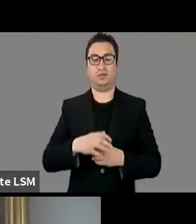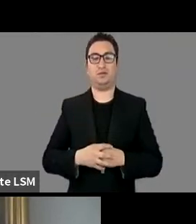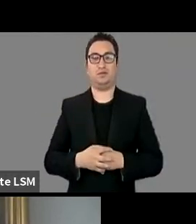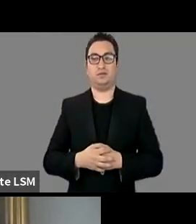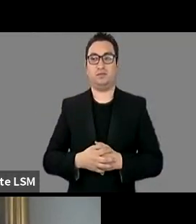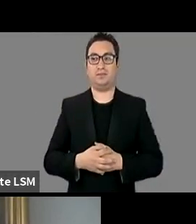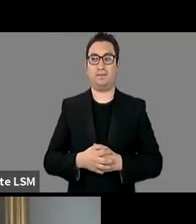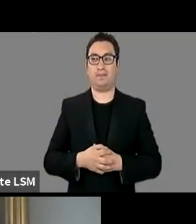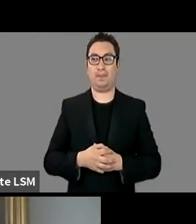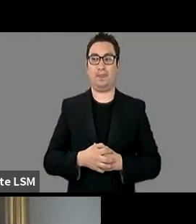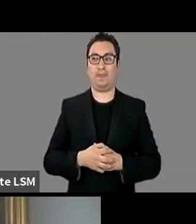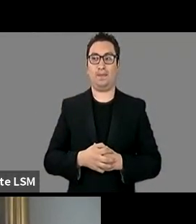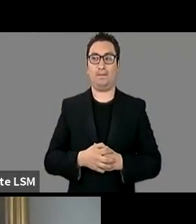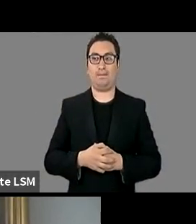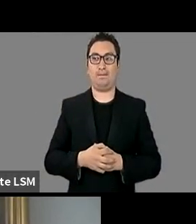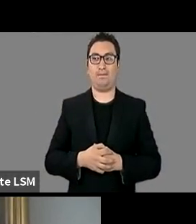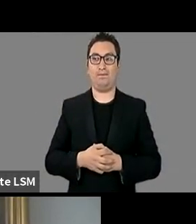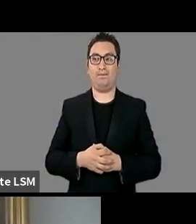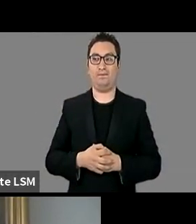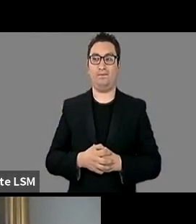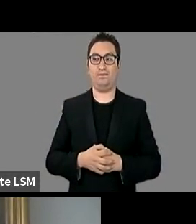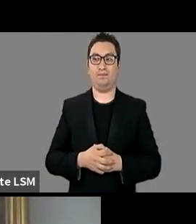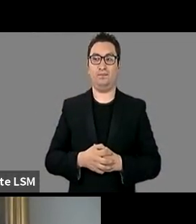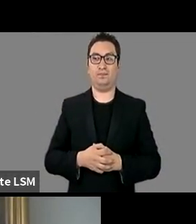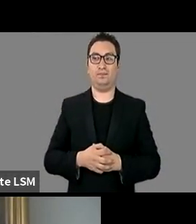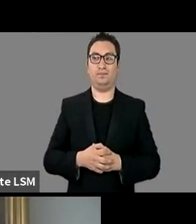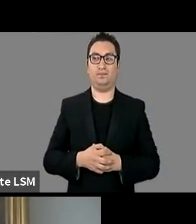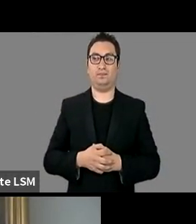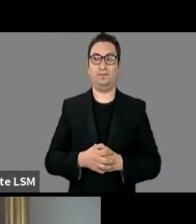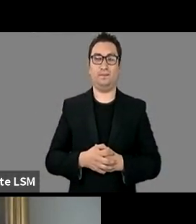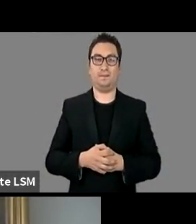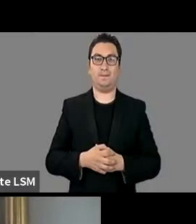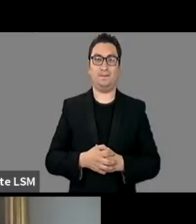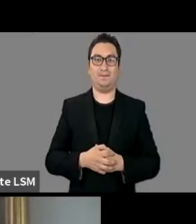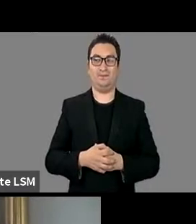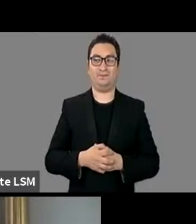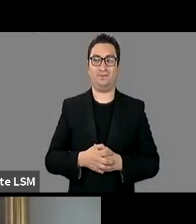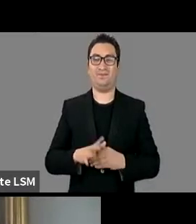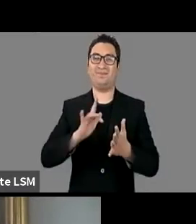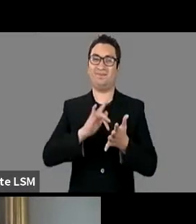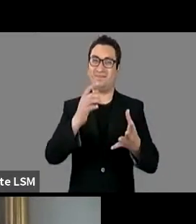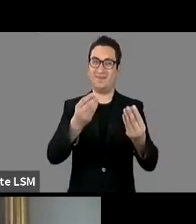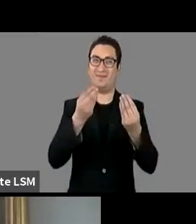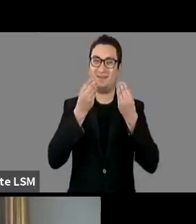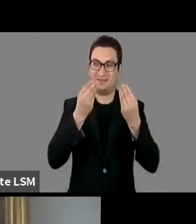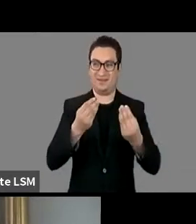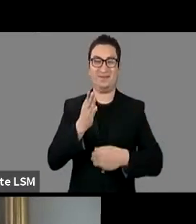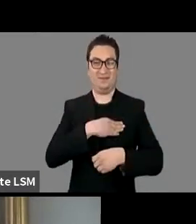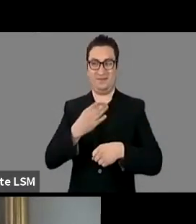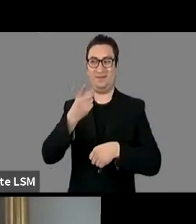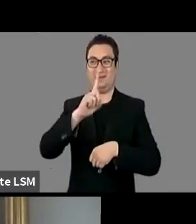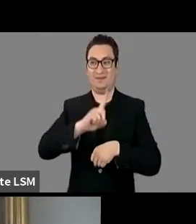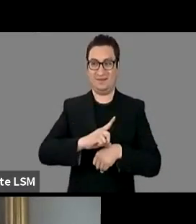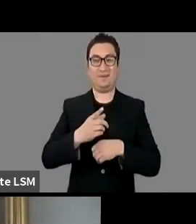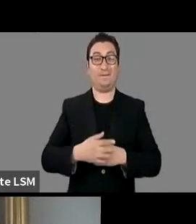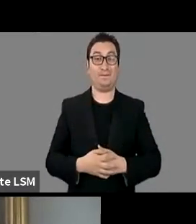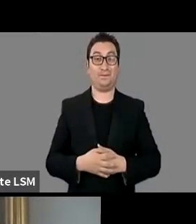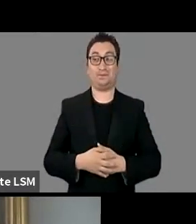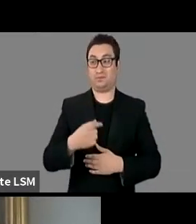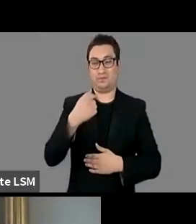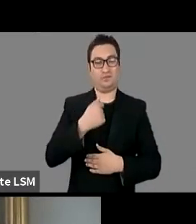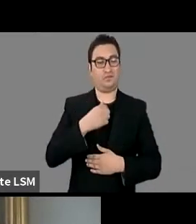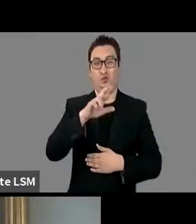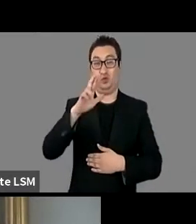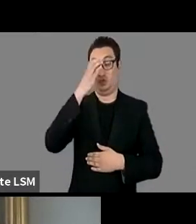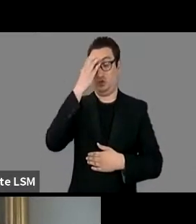Muchísimas gracias, muy buen día. Mi reconocimiento a Indiscapacidad, a su